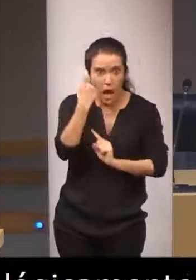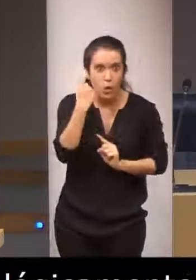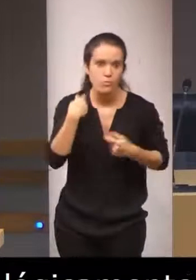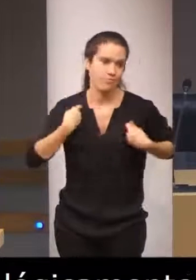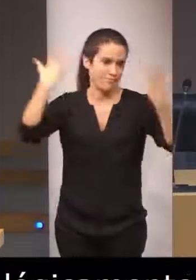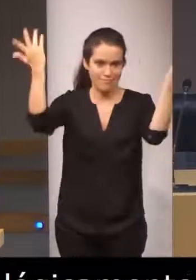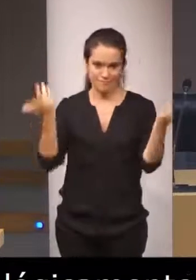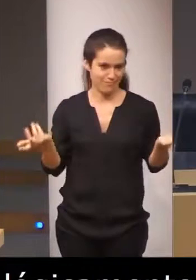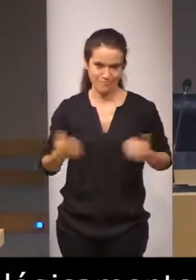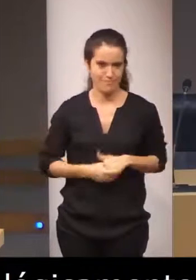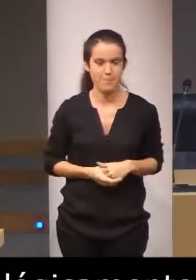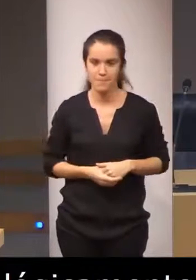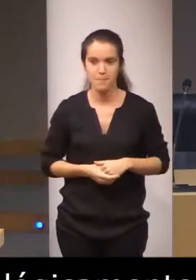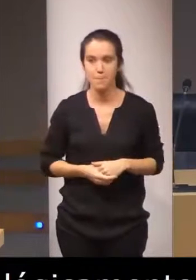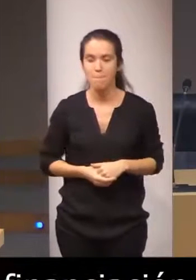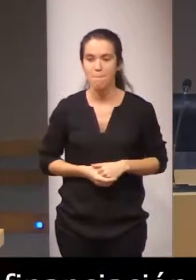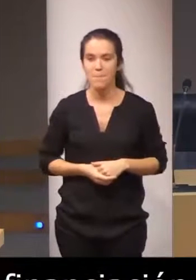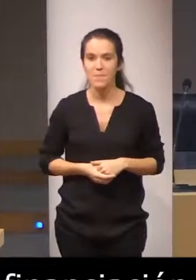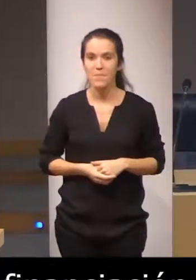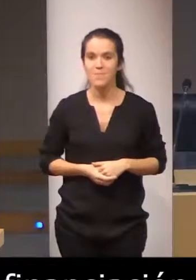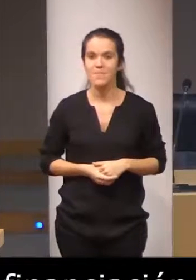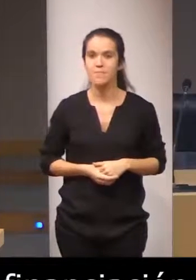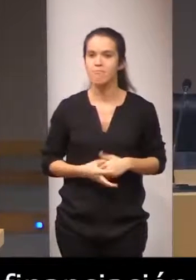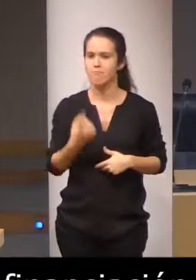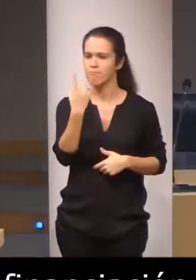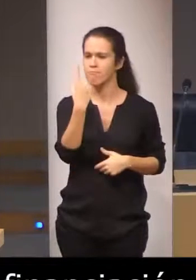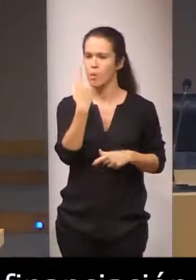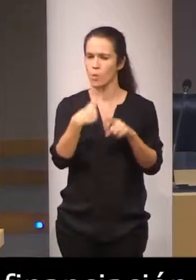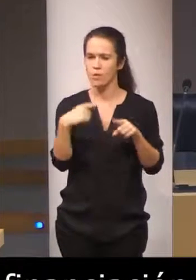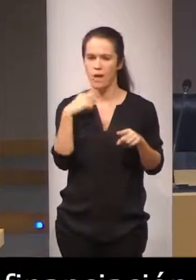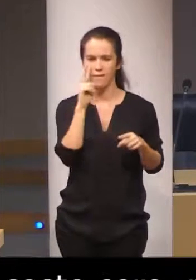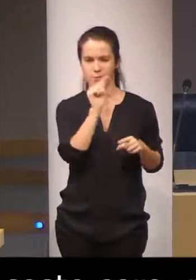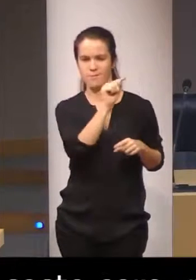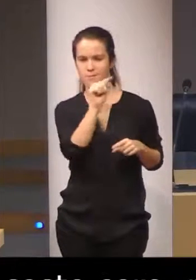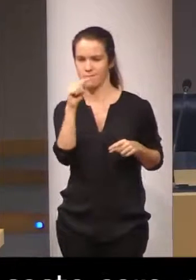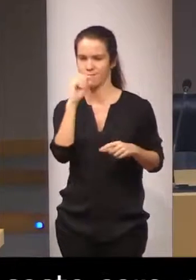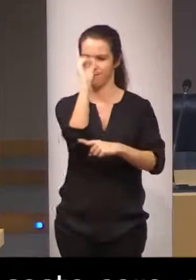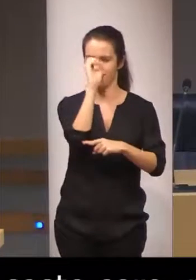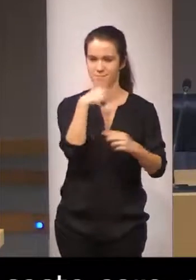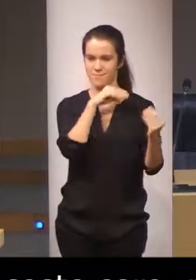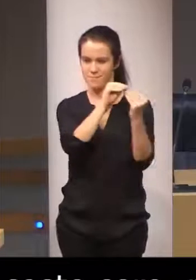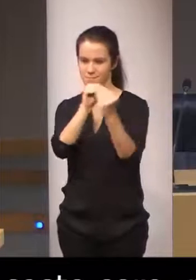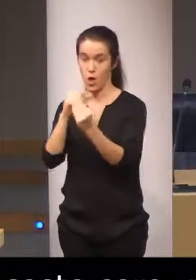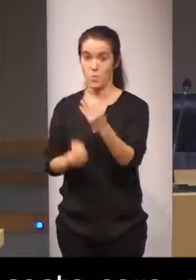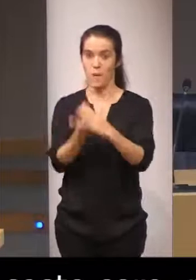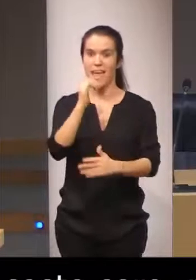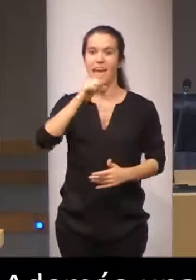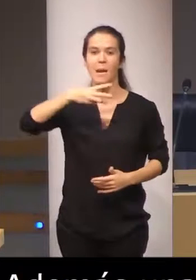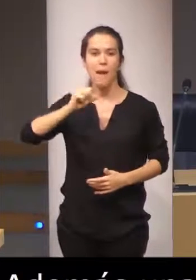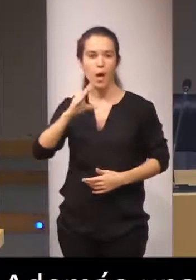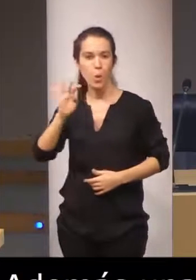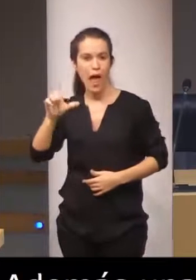Además una cosa que se observa en más de una intervención Inmaculada ha hecho mención esta mañana ha habido alguna mención